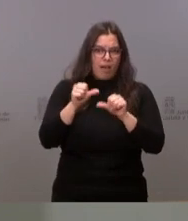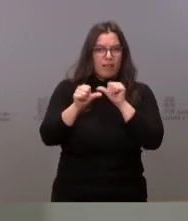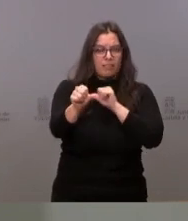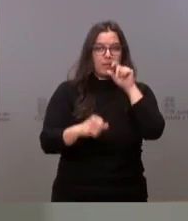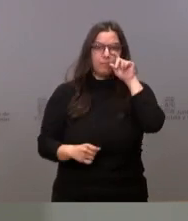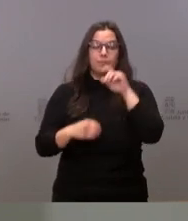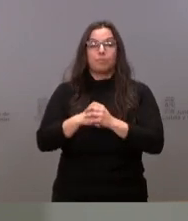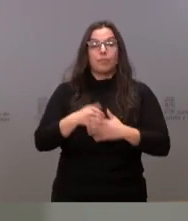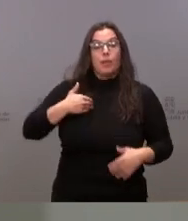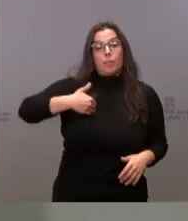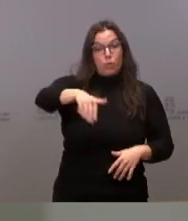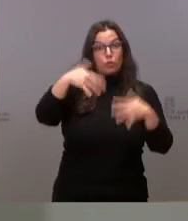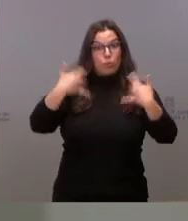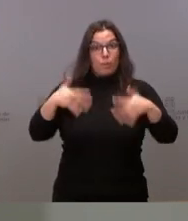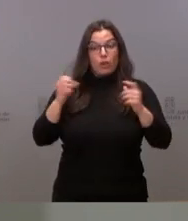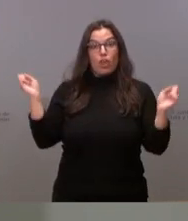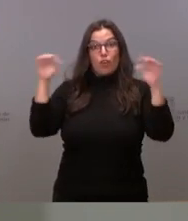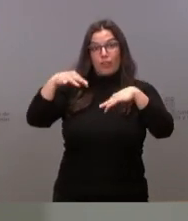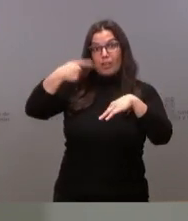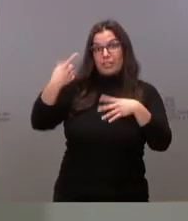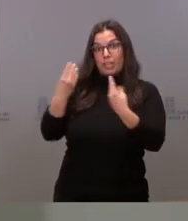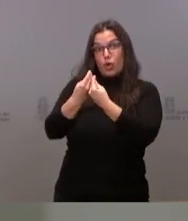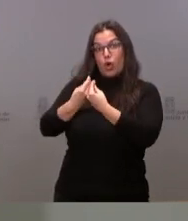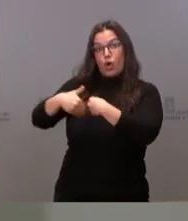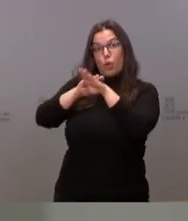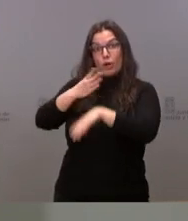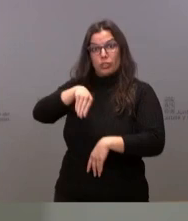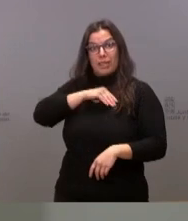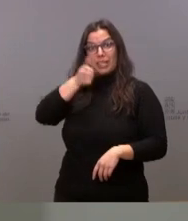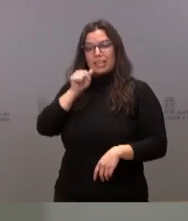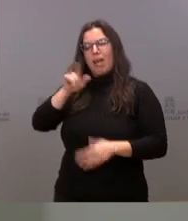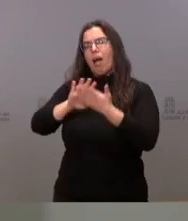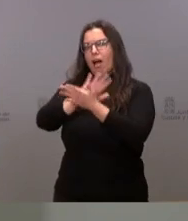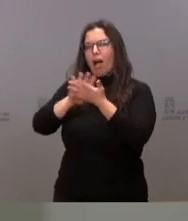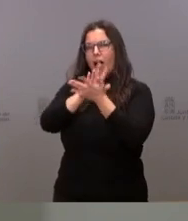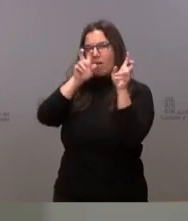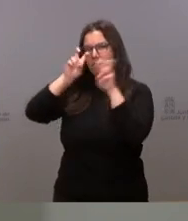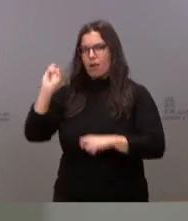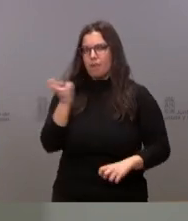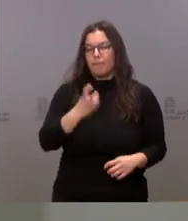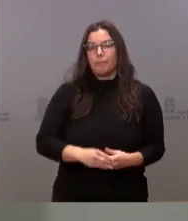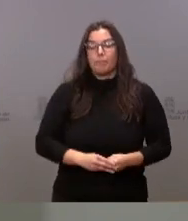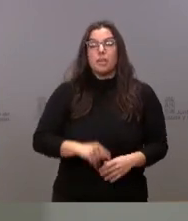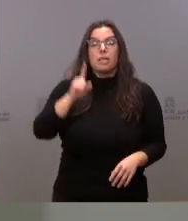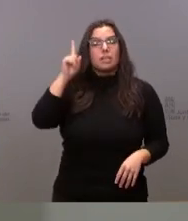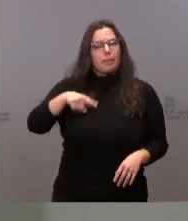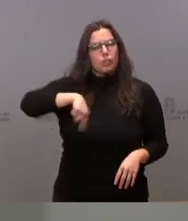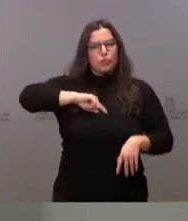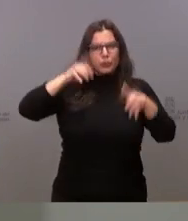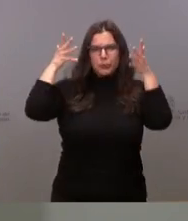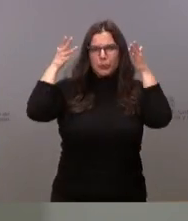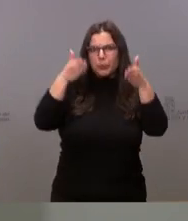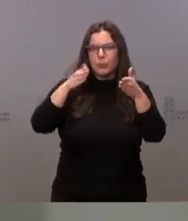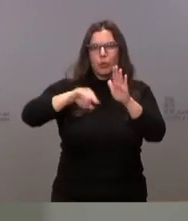de presidentes del próximo miércoles hablaremos de ello. También mantendremos total dedicación en